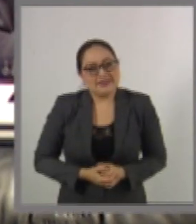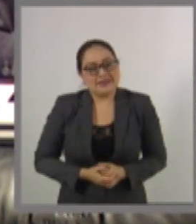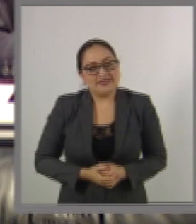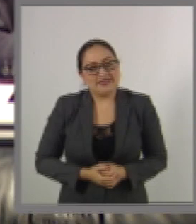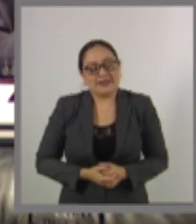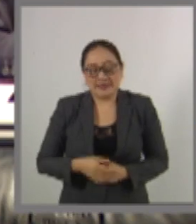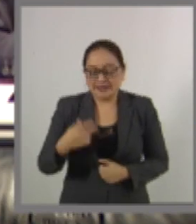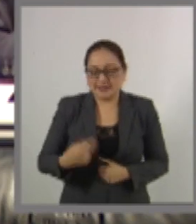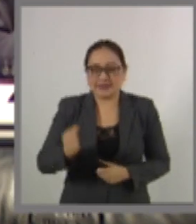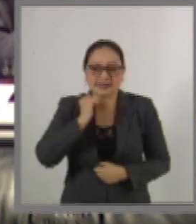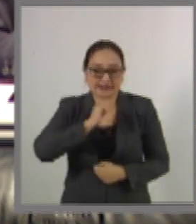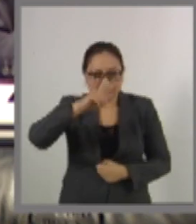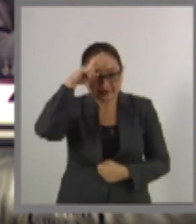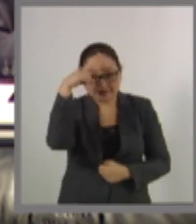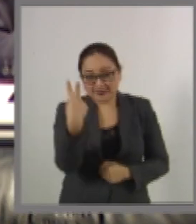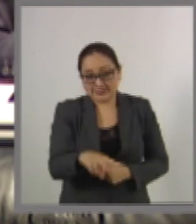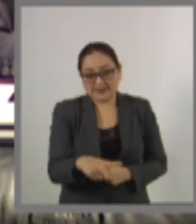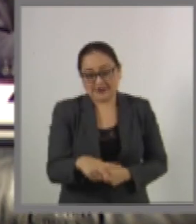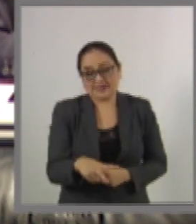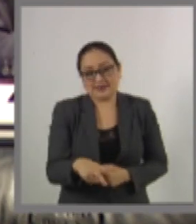Este Senado de la República